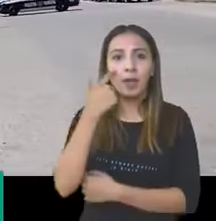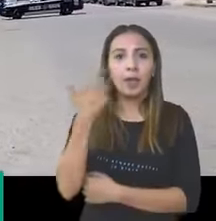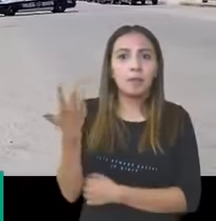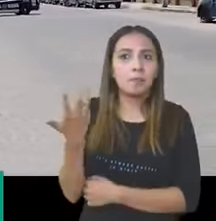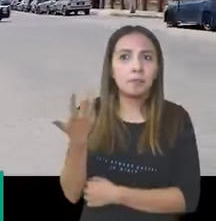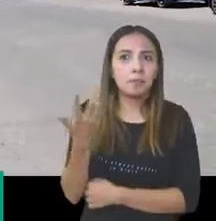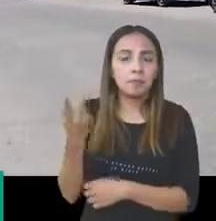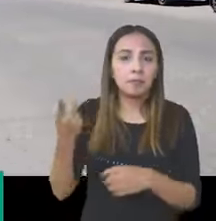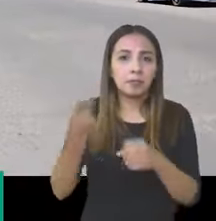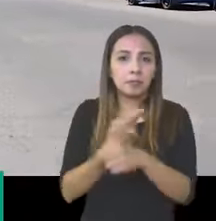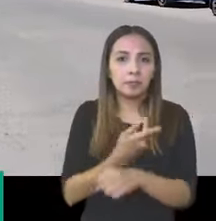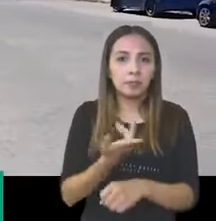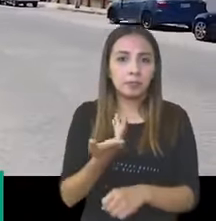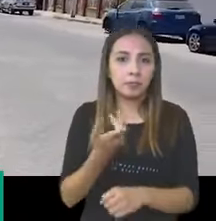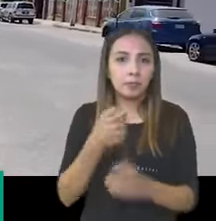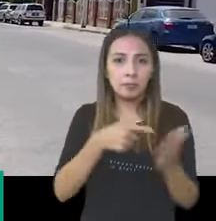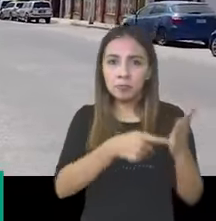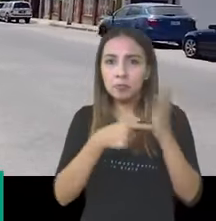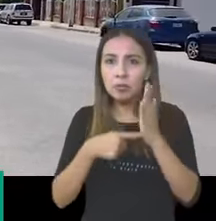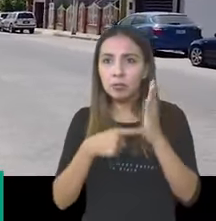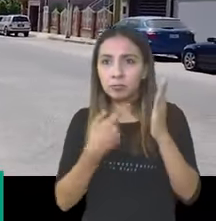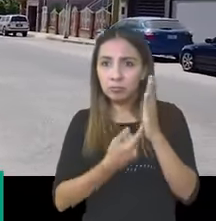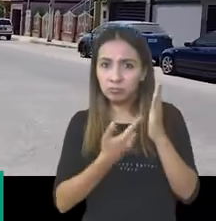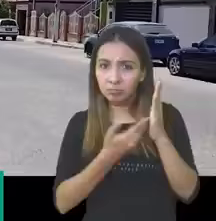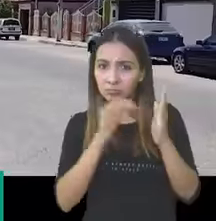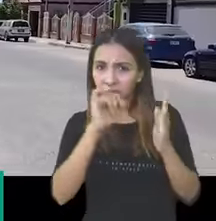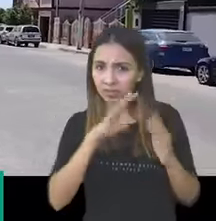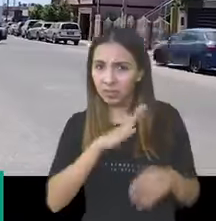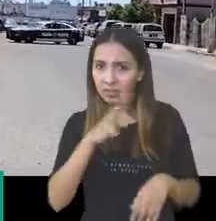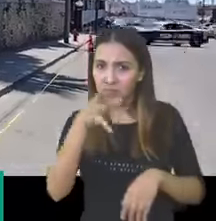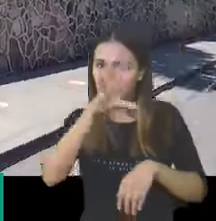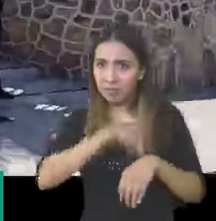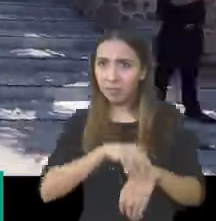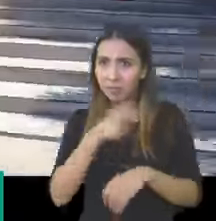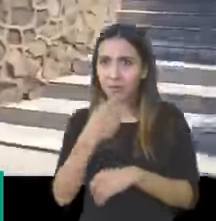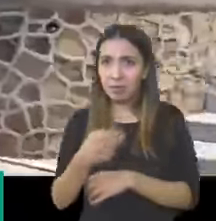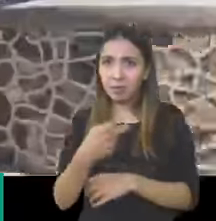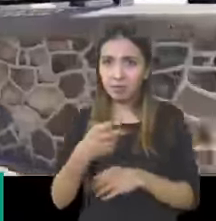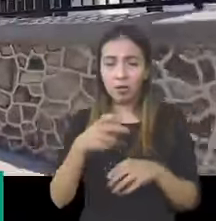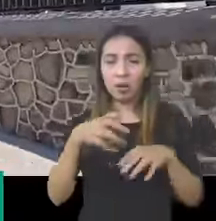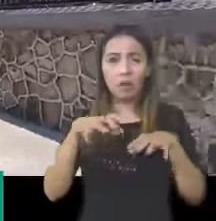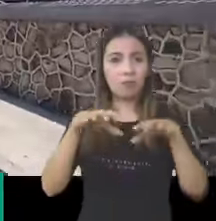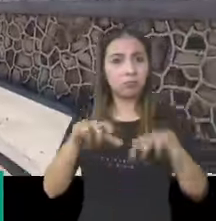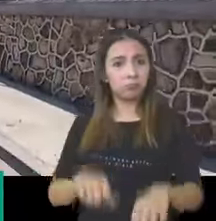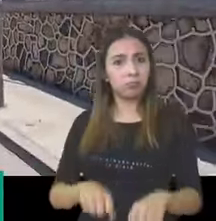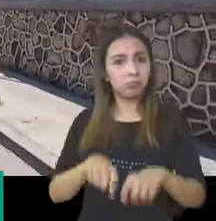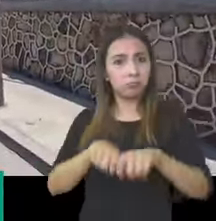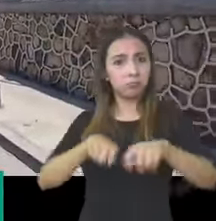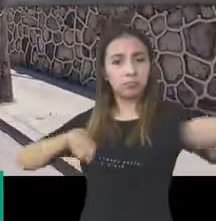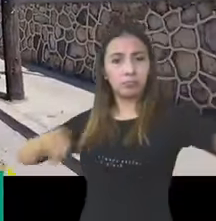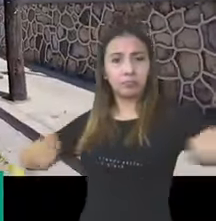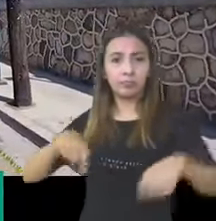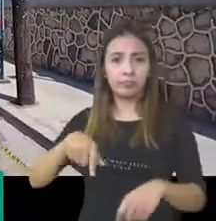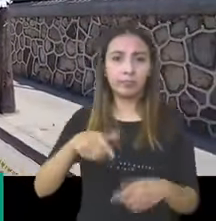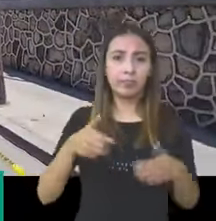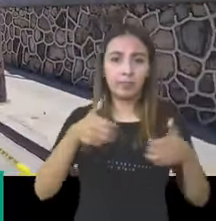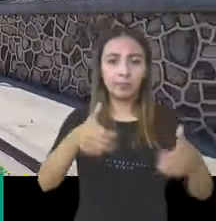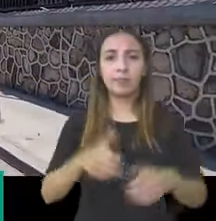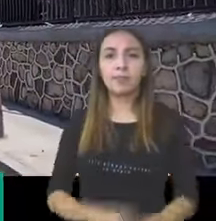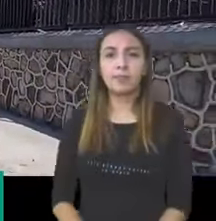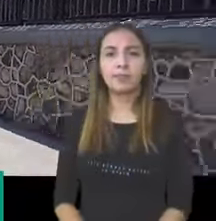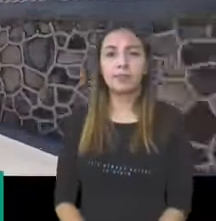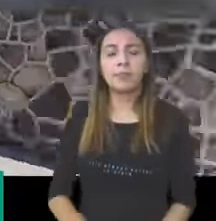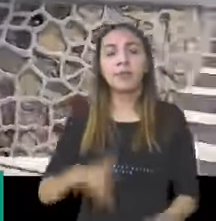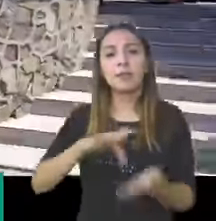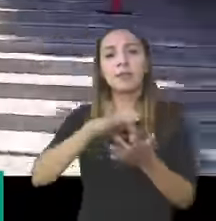que demuestren el documento de esto, si está permitido que se adueñen de la vía pública. Gracias a la